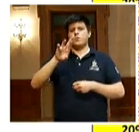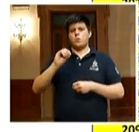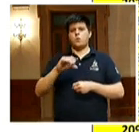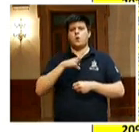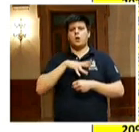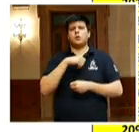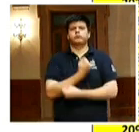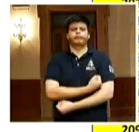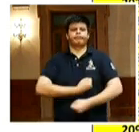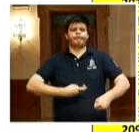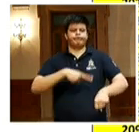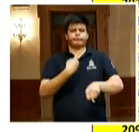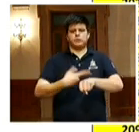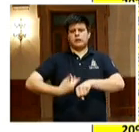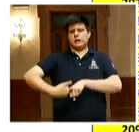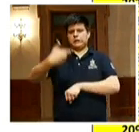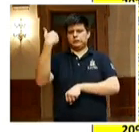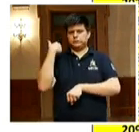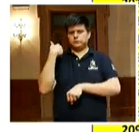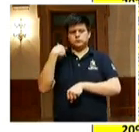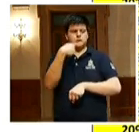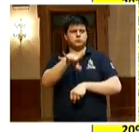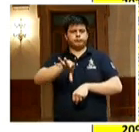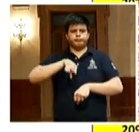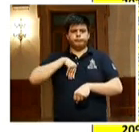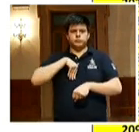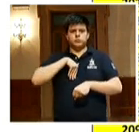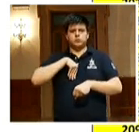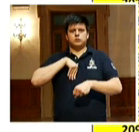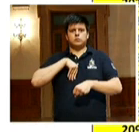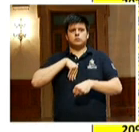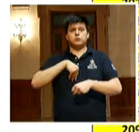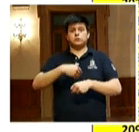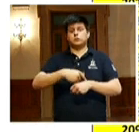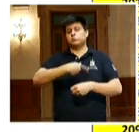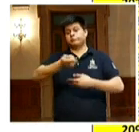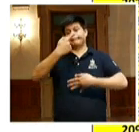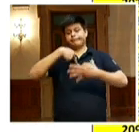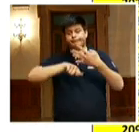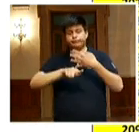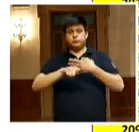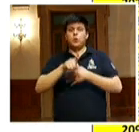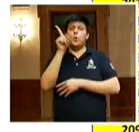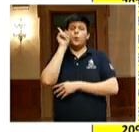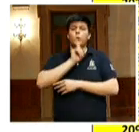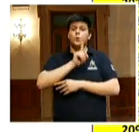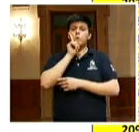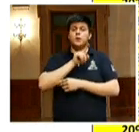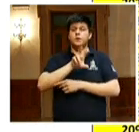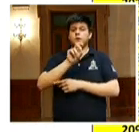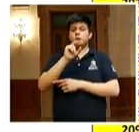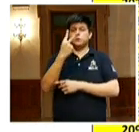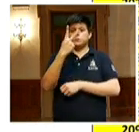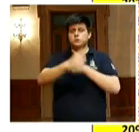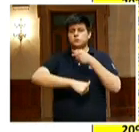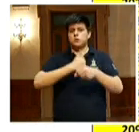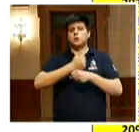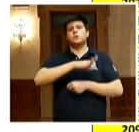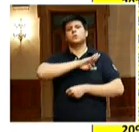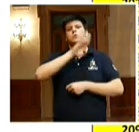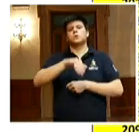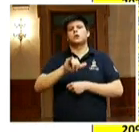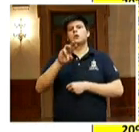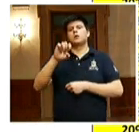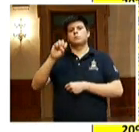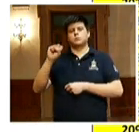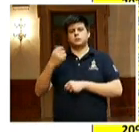obesidad como comorbilidad el tercer el siguiente caso es una femenina de 32 años fallece en el seguro social